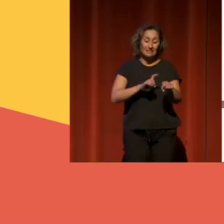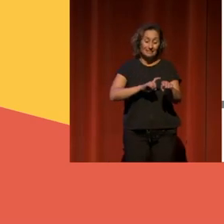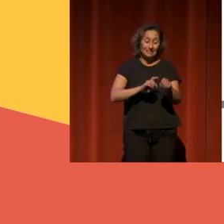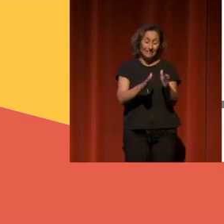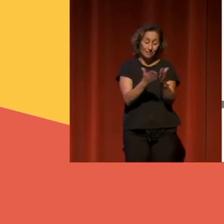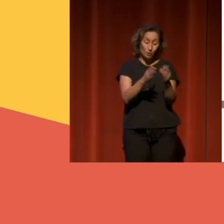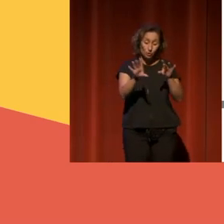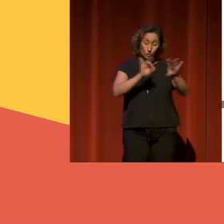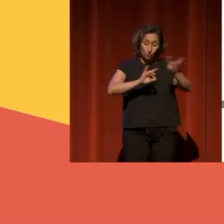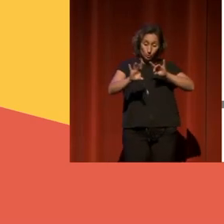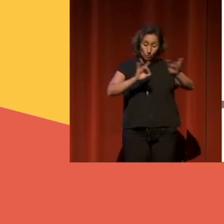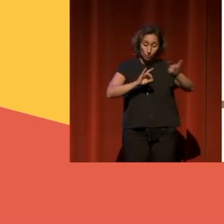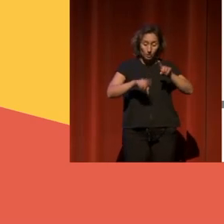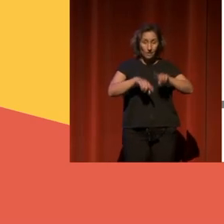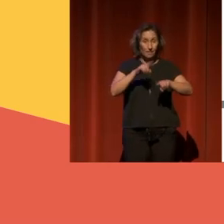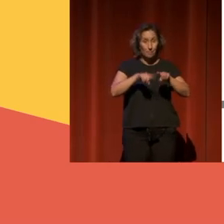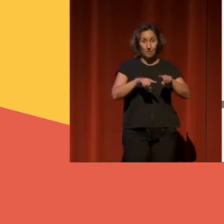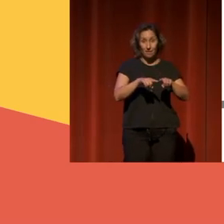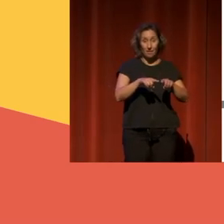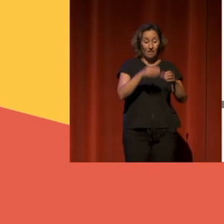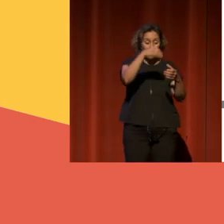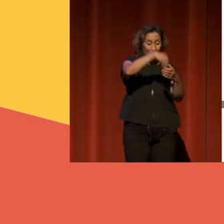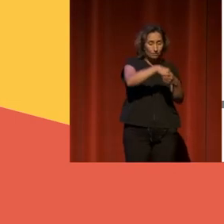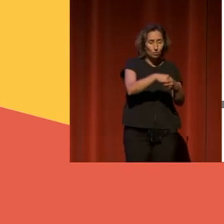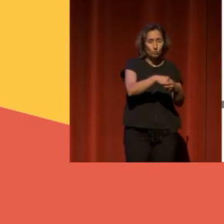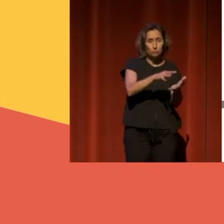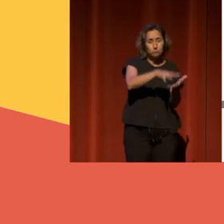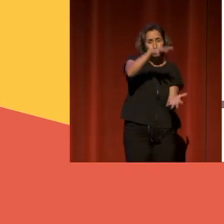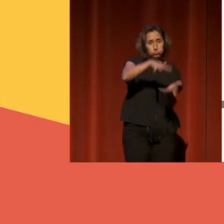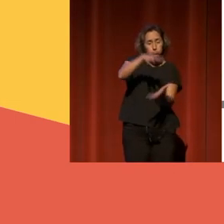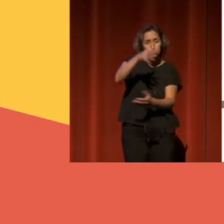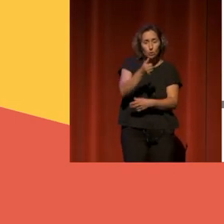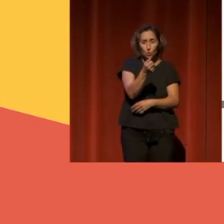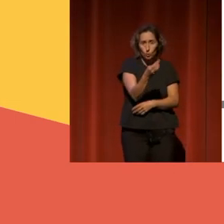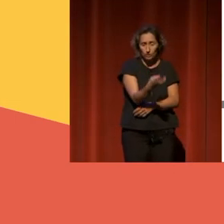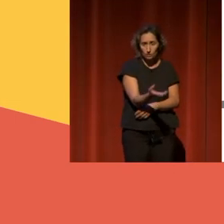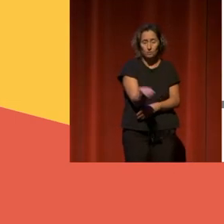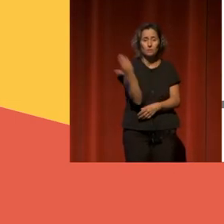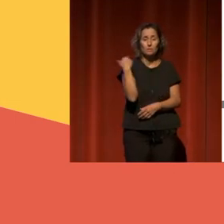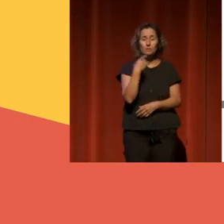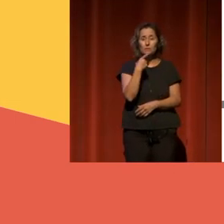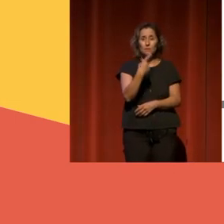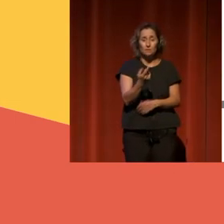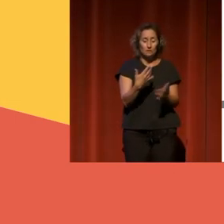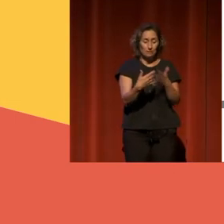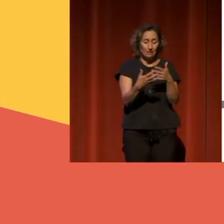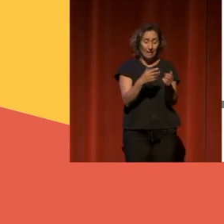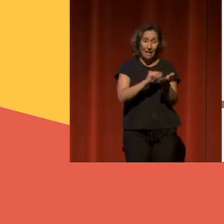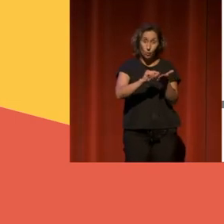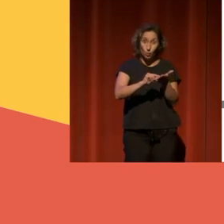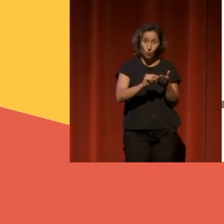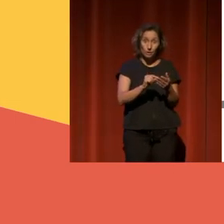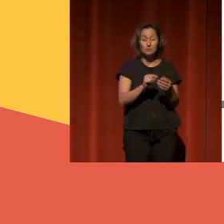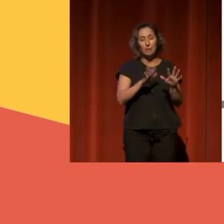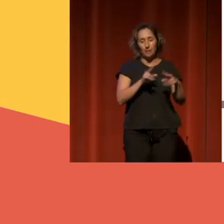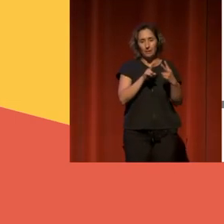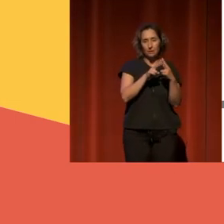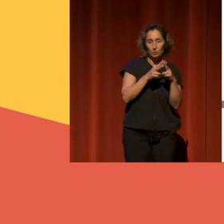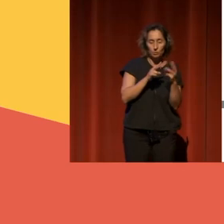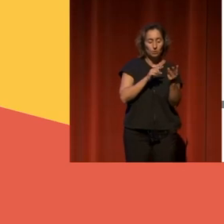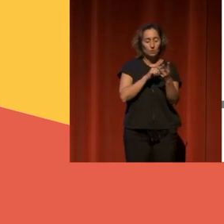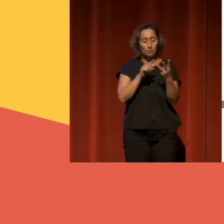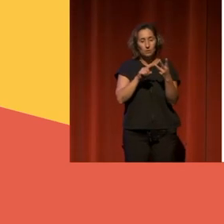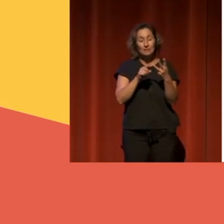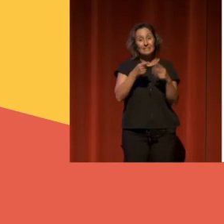directamente con la disponibilidad de los lotes, las actividades culturales, como he comentado, son encuentros con autores y presentaciones de libros y hay bastantes